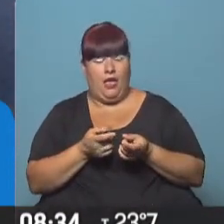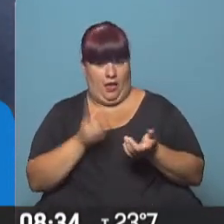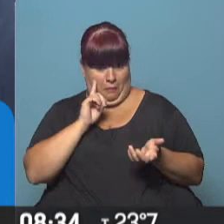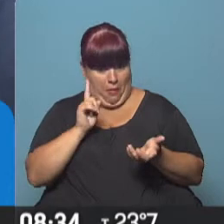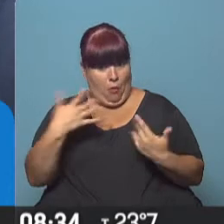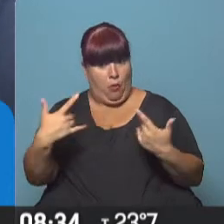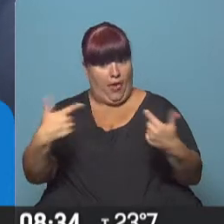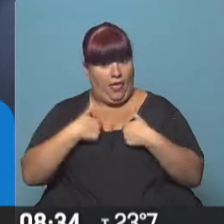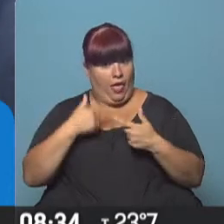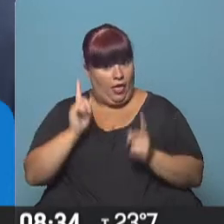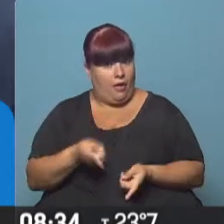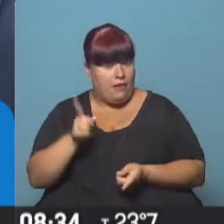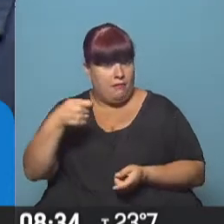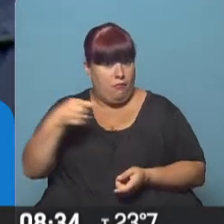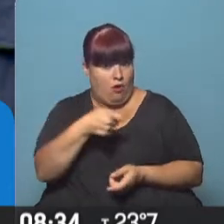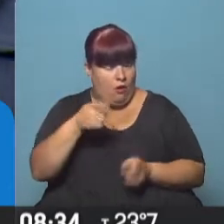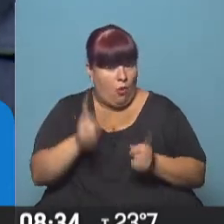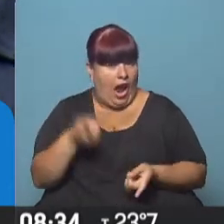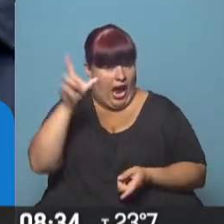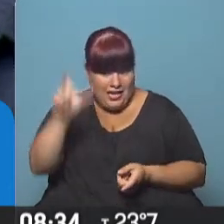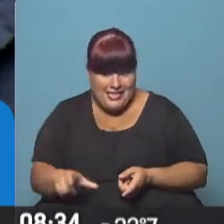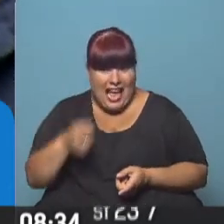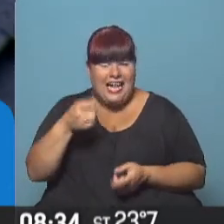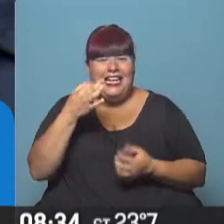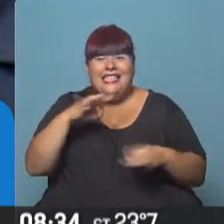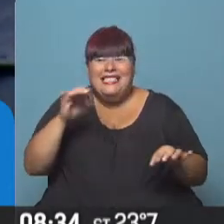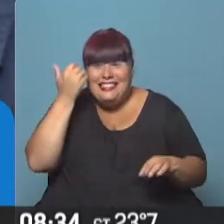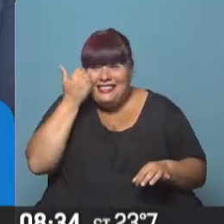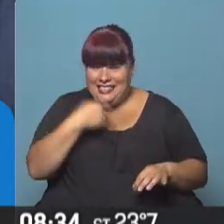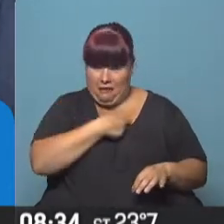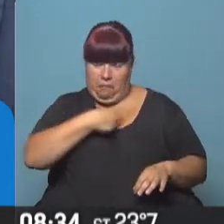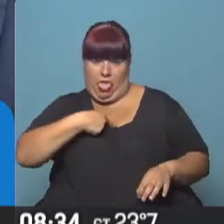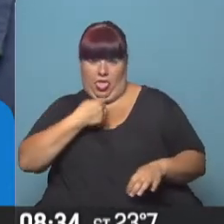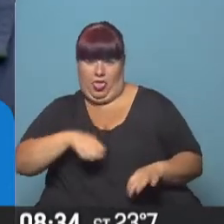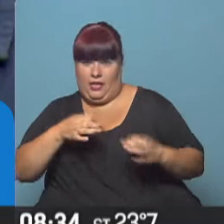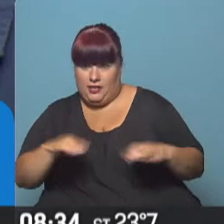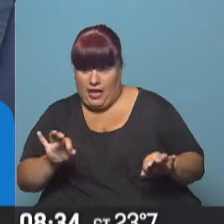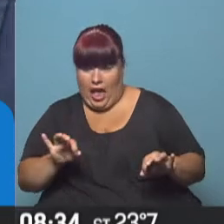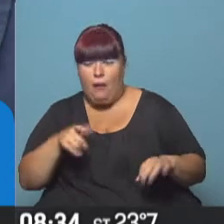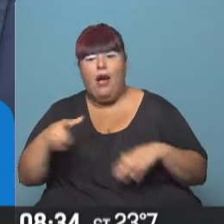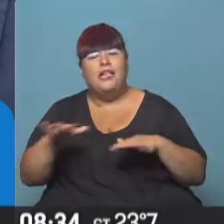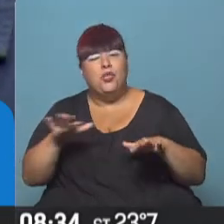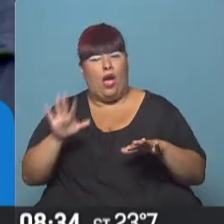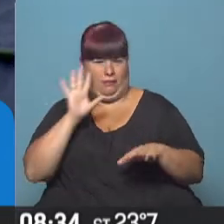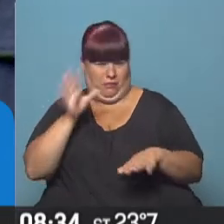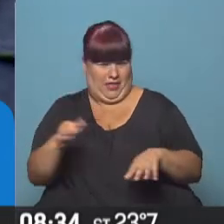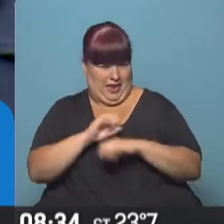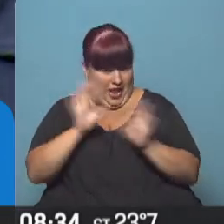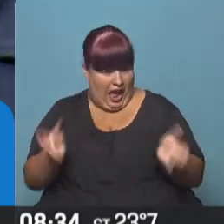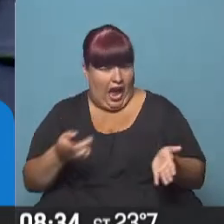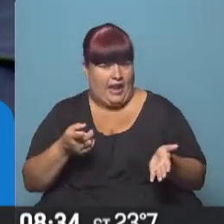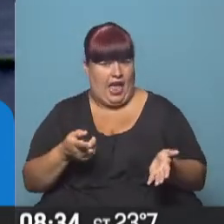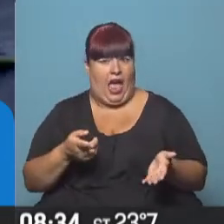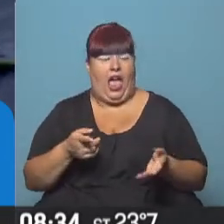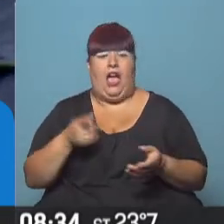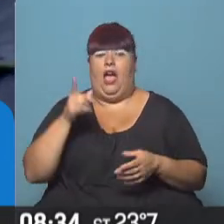el peligro de este literalmente asesino, porque realmente no lo mató por unos pocos centímetros. O sea, ante una situación tan clara, que